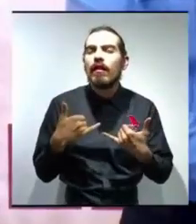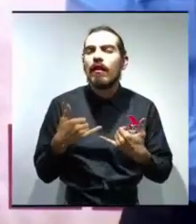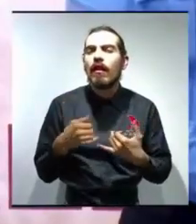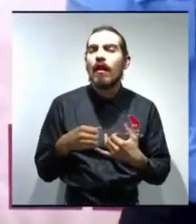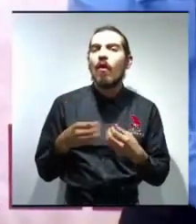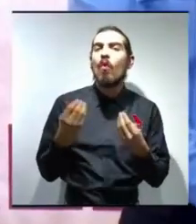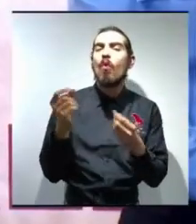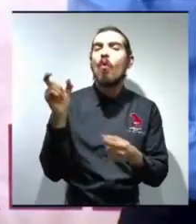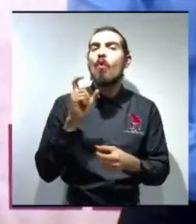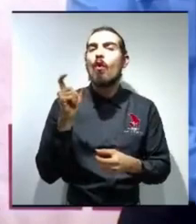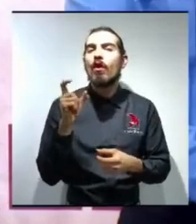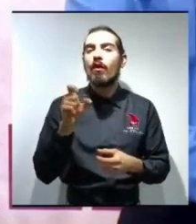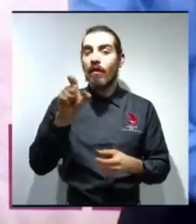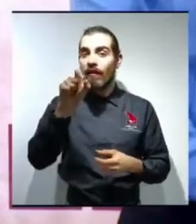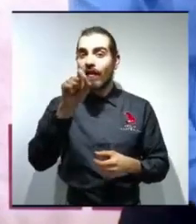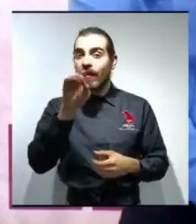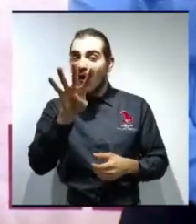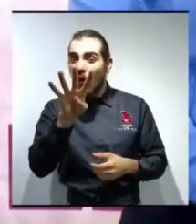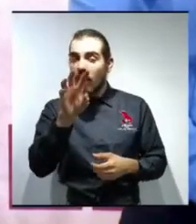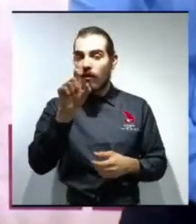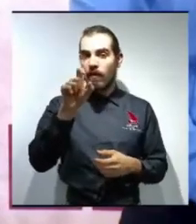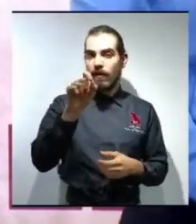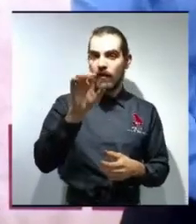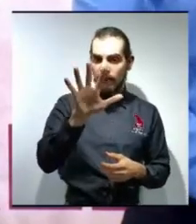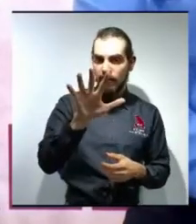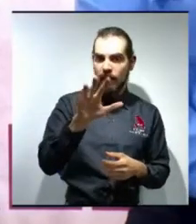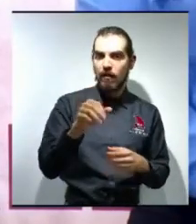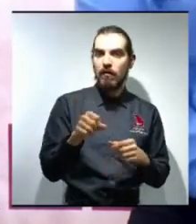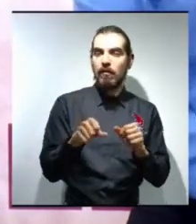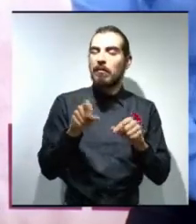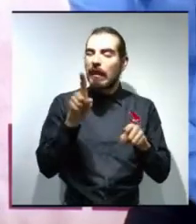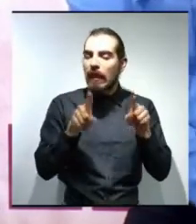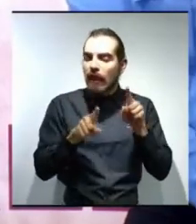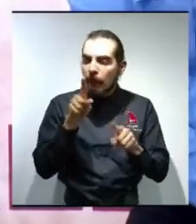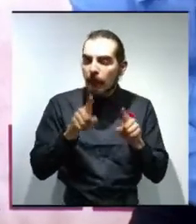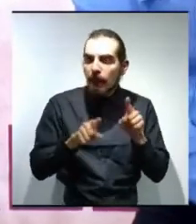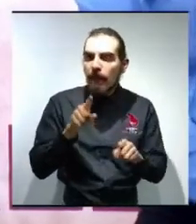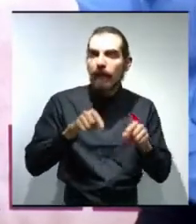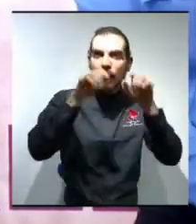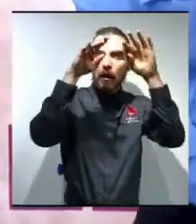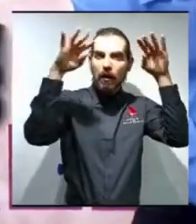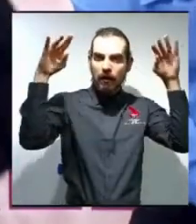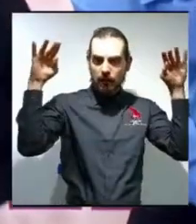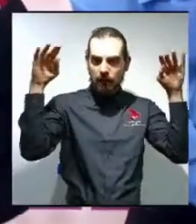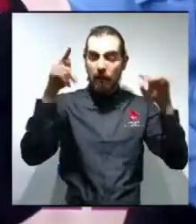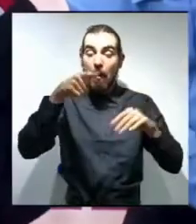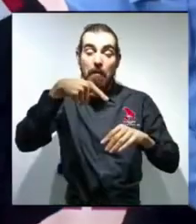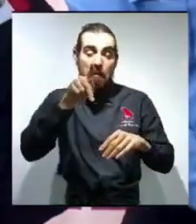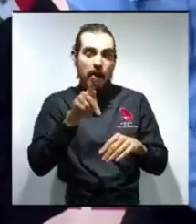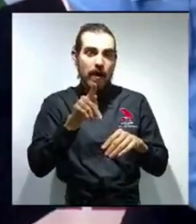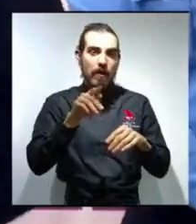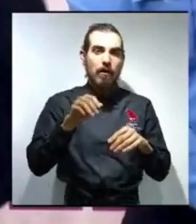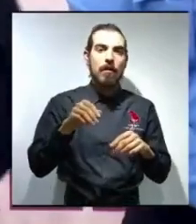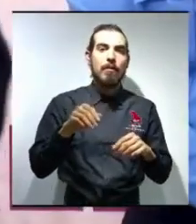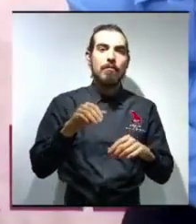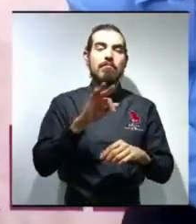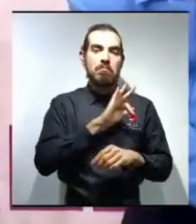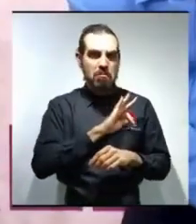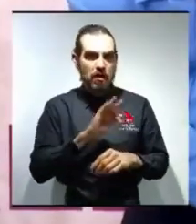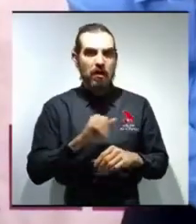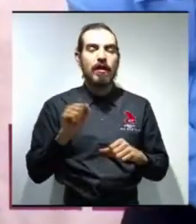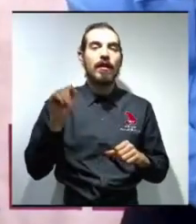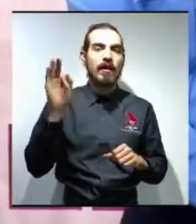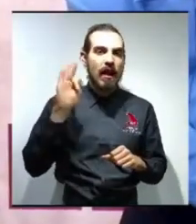todo depende también de la situación climatológica que se presente en la ciudad, pero tentativamente sería el 24. Bueno, sí, aquí, sí, ¿verdad? Sí. Pero tenemos